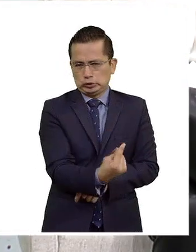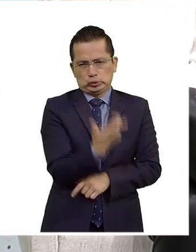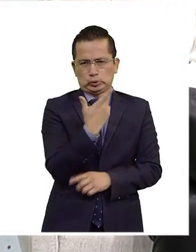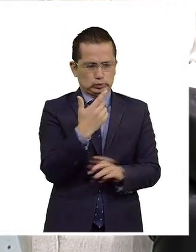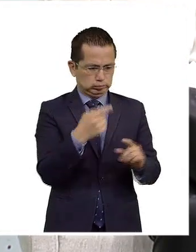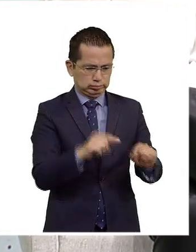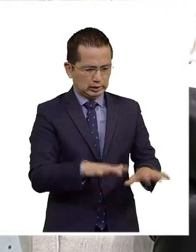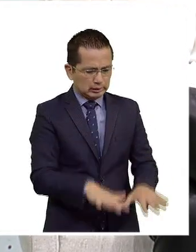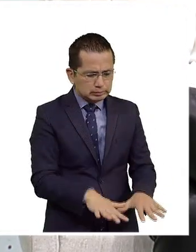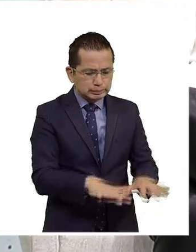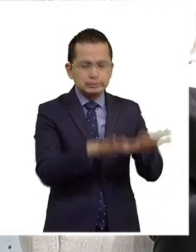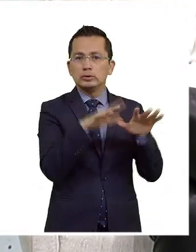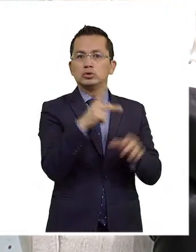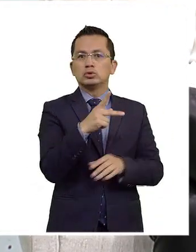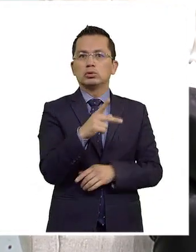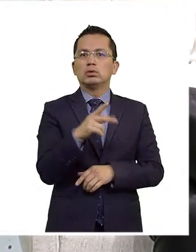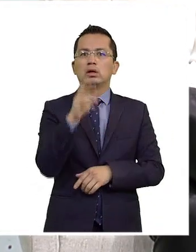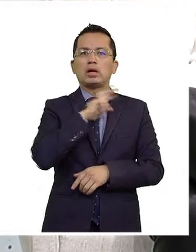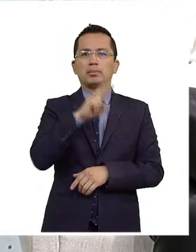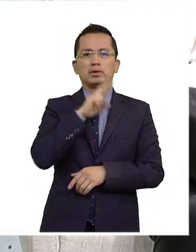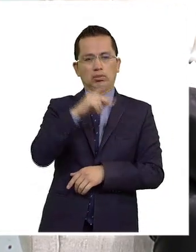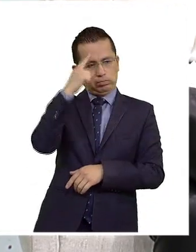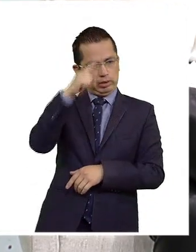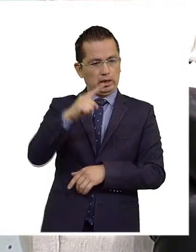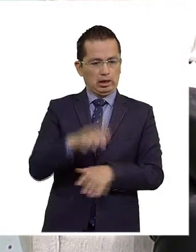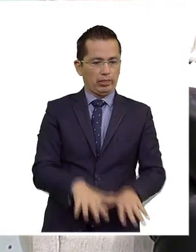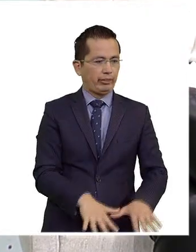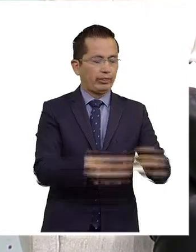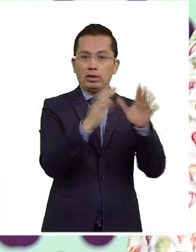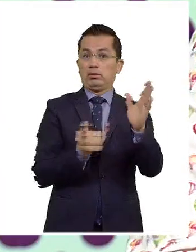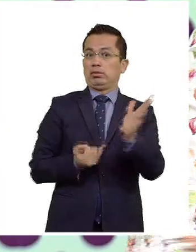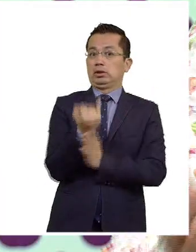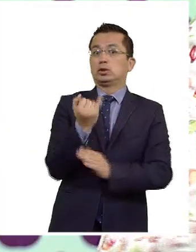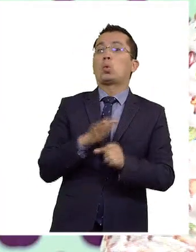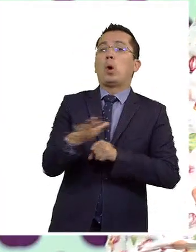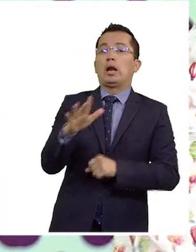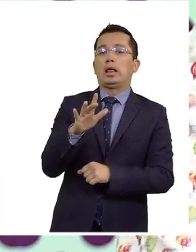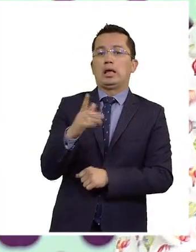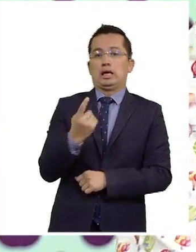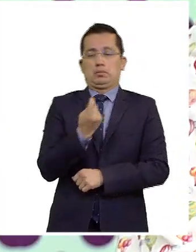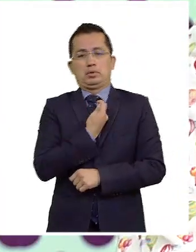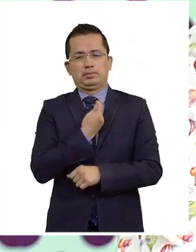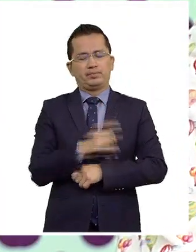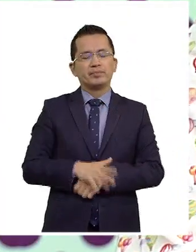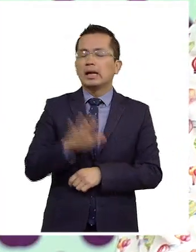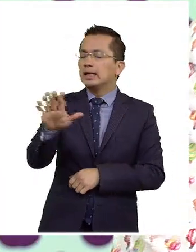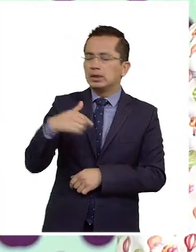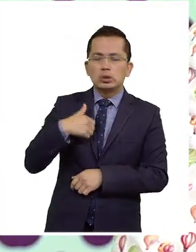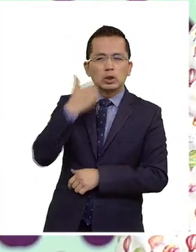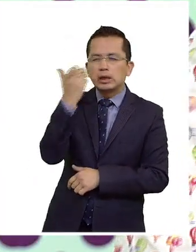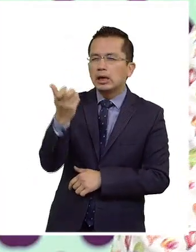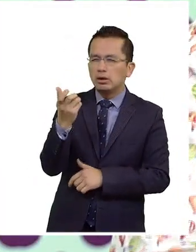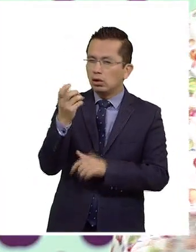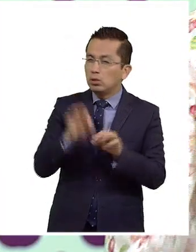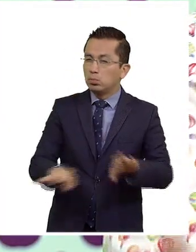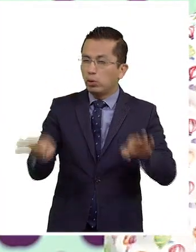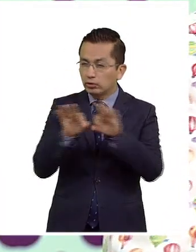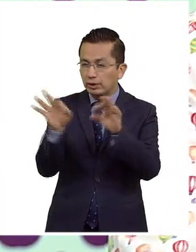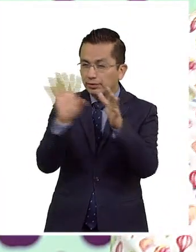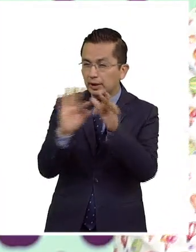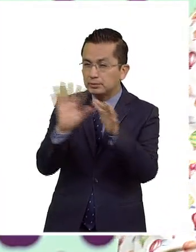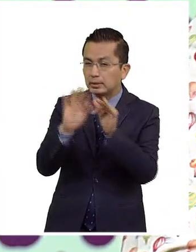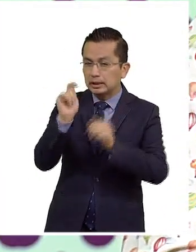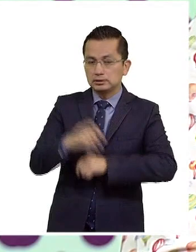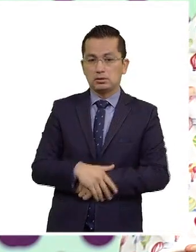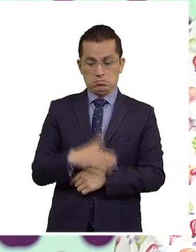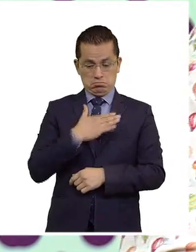menor sea a menor edad. Una cosa que es importante que sigamos insistiendo y que aclaremos es que la identidad de